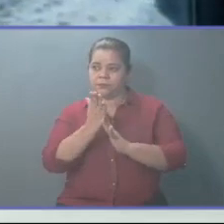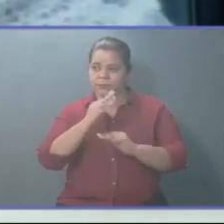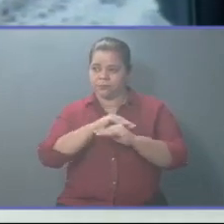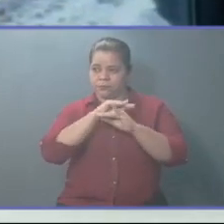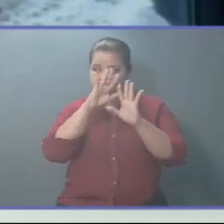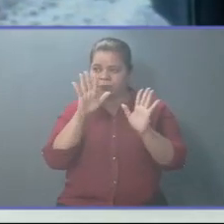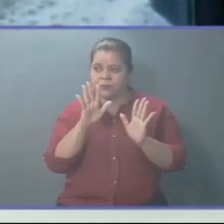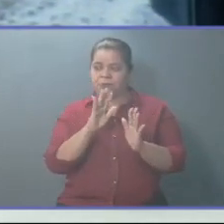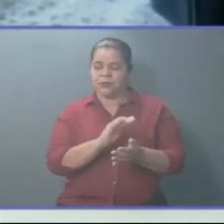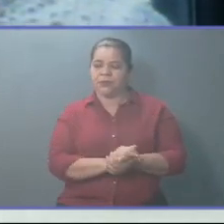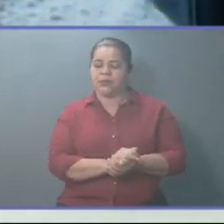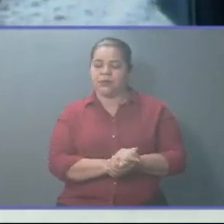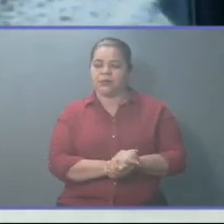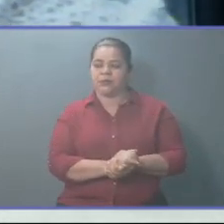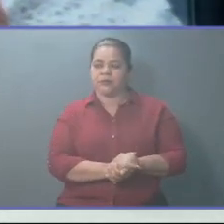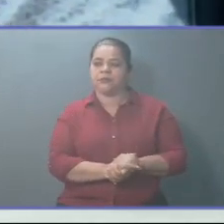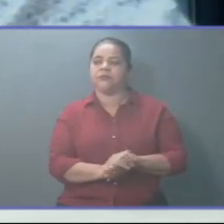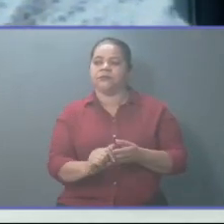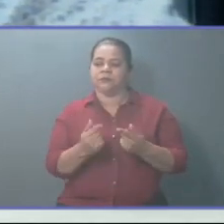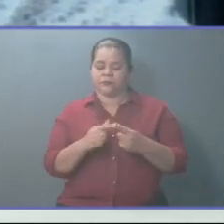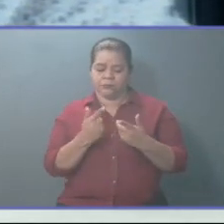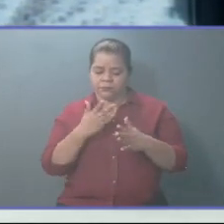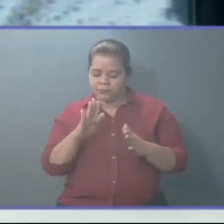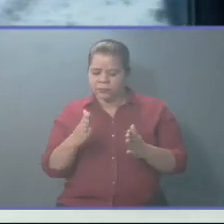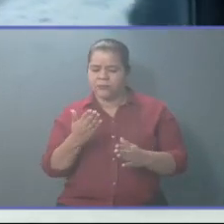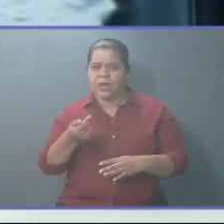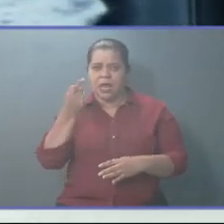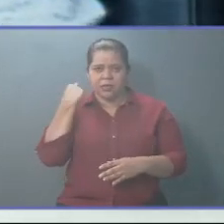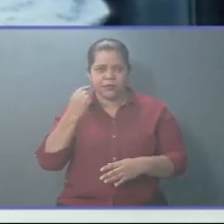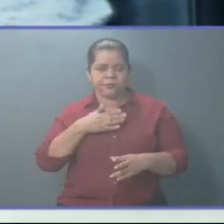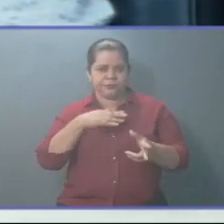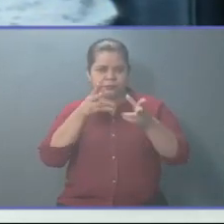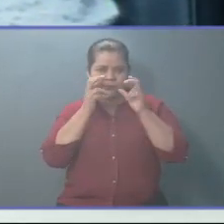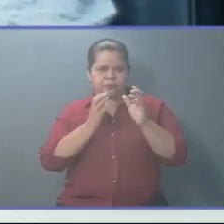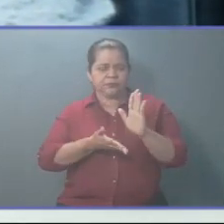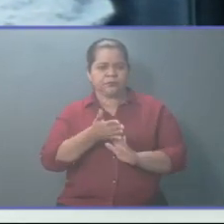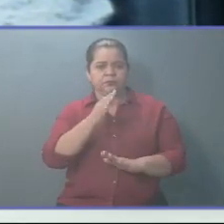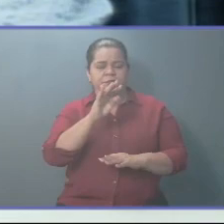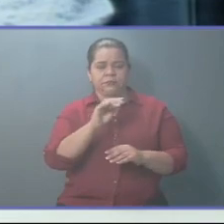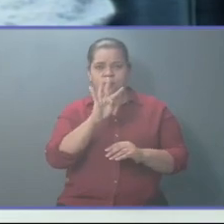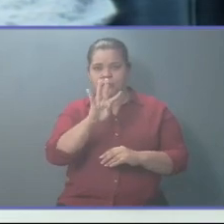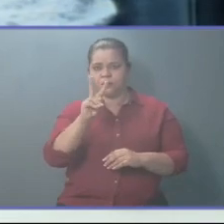estamos escuchando. Yo escuchaba el día de ayer que hay ya 42 casos